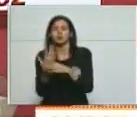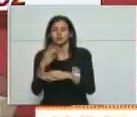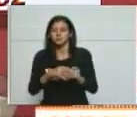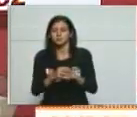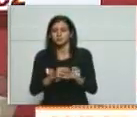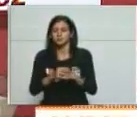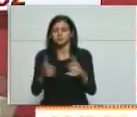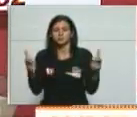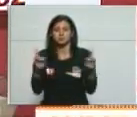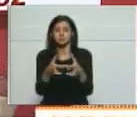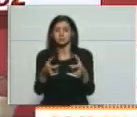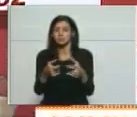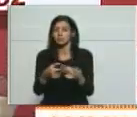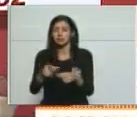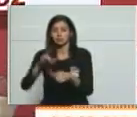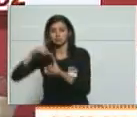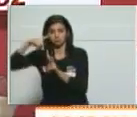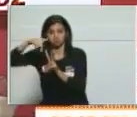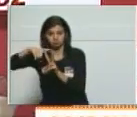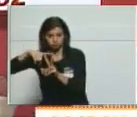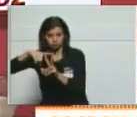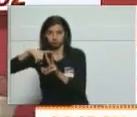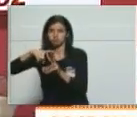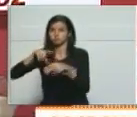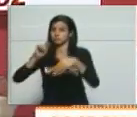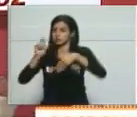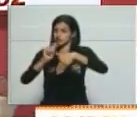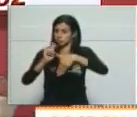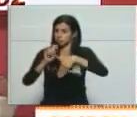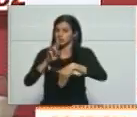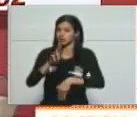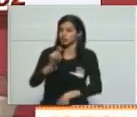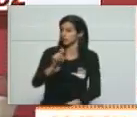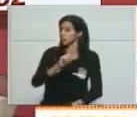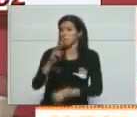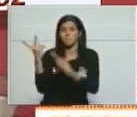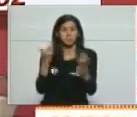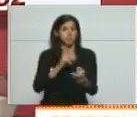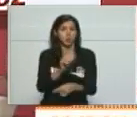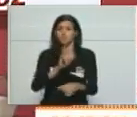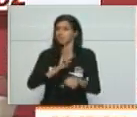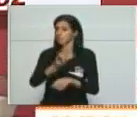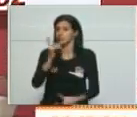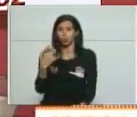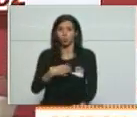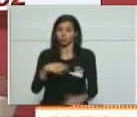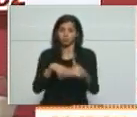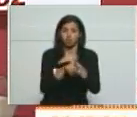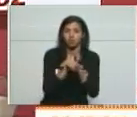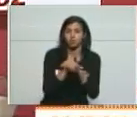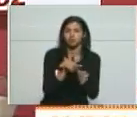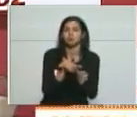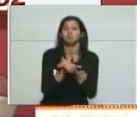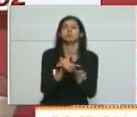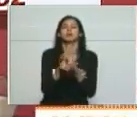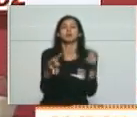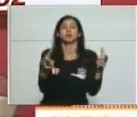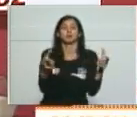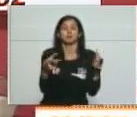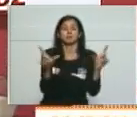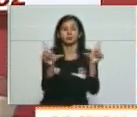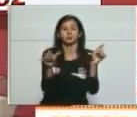como BTV, Telesur y RT no fueron invitados, pero que de igual manera al menos 2 de ellos hicieron acto de presencia al